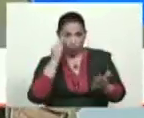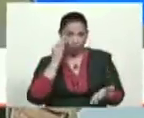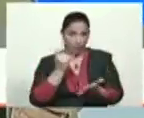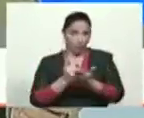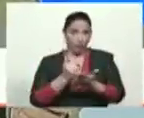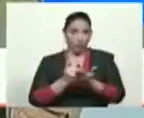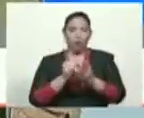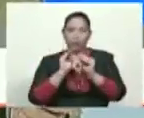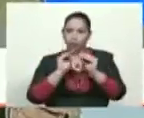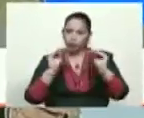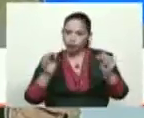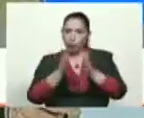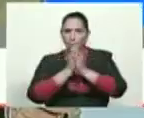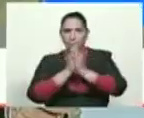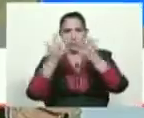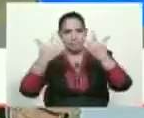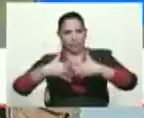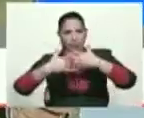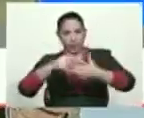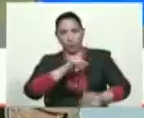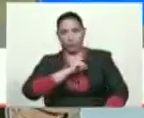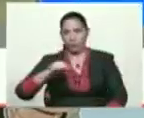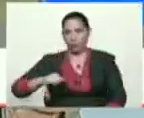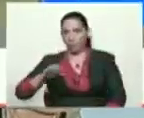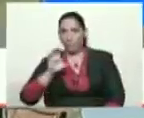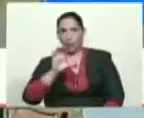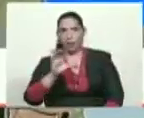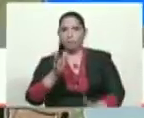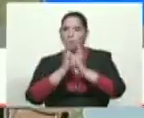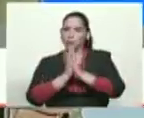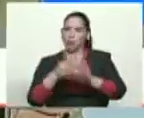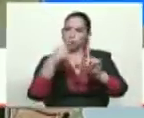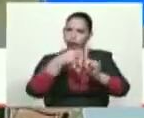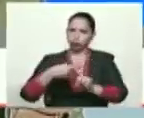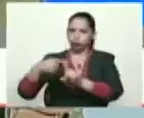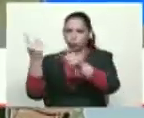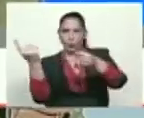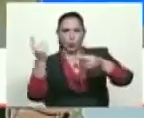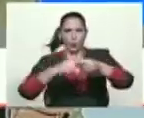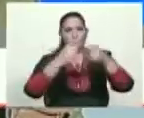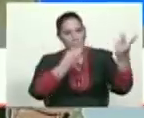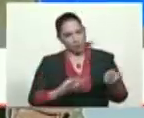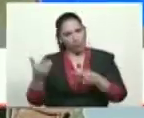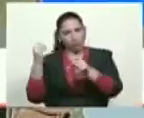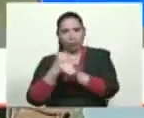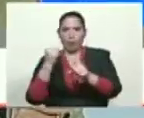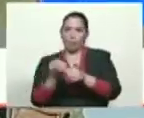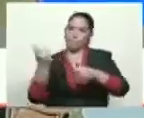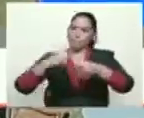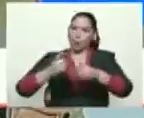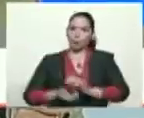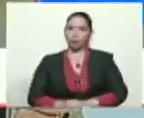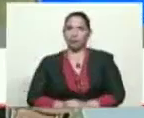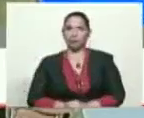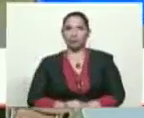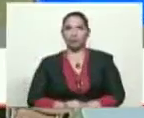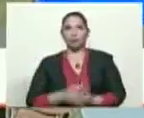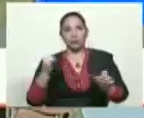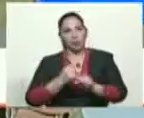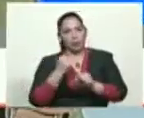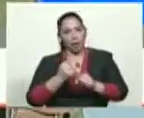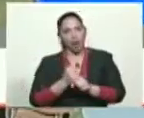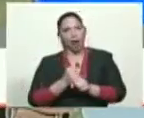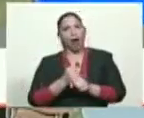le hago un llamado a los empresarios privados del país que se sumen en este plan bienvenidos vengan a trabajar vengan a trabajar con eficiencia